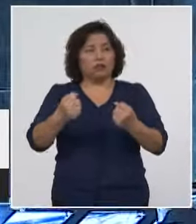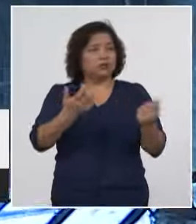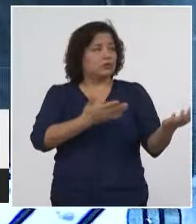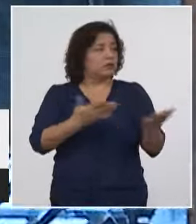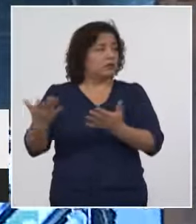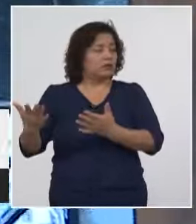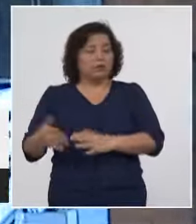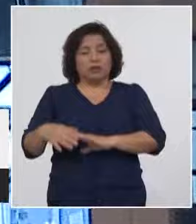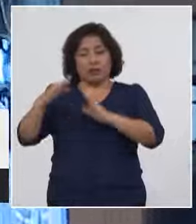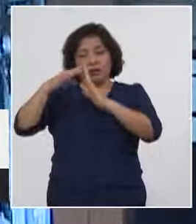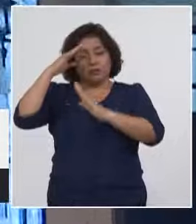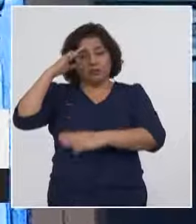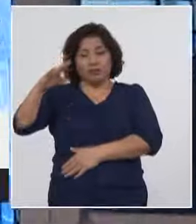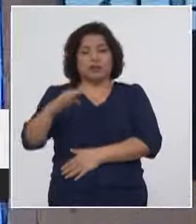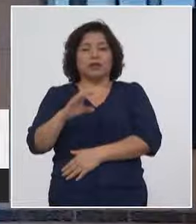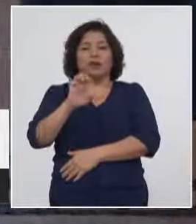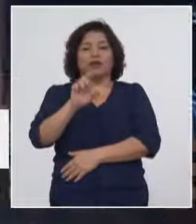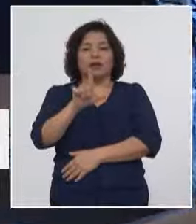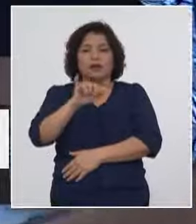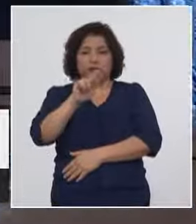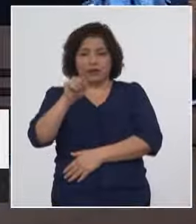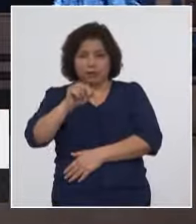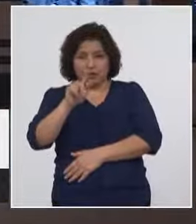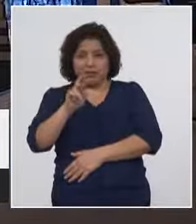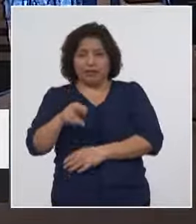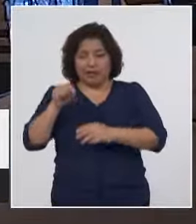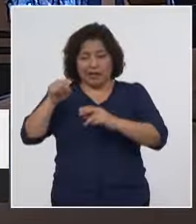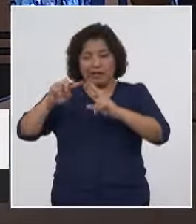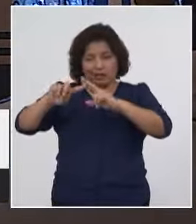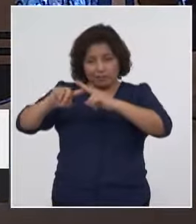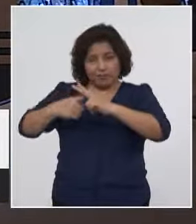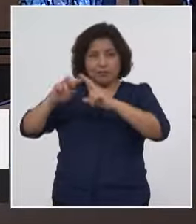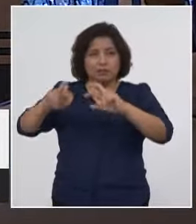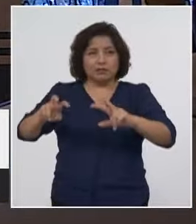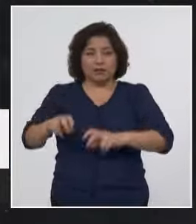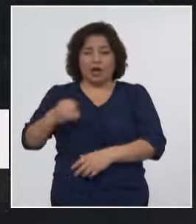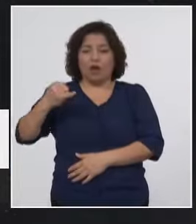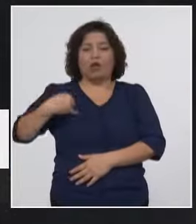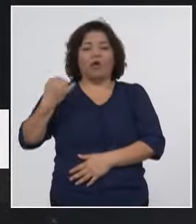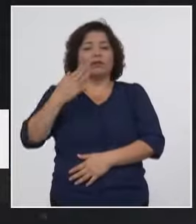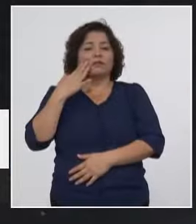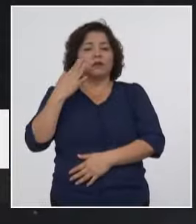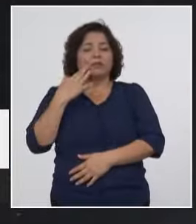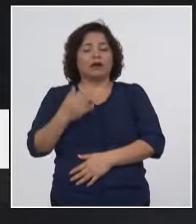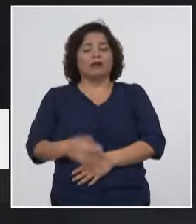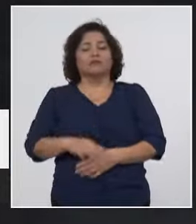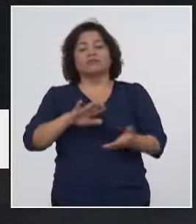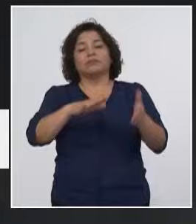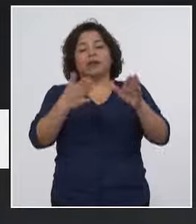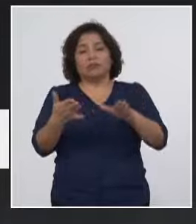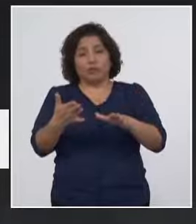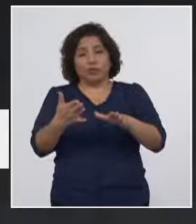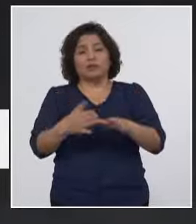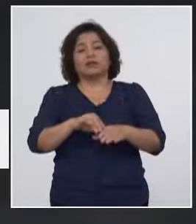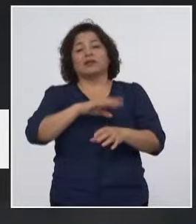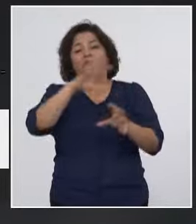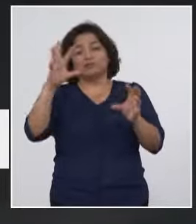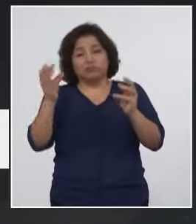Santa Elizabeth, donde se vienen realizando las investigaciones. Esta joven madre es una víctima más que se suma a una